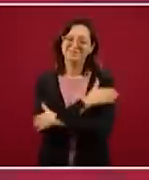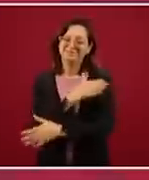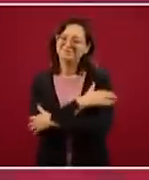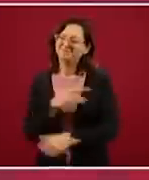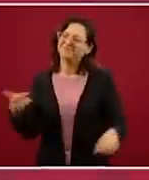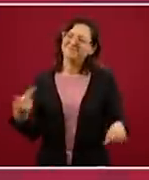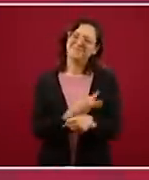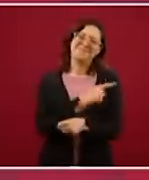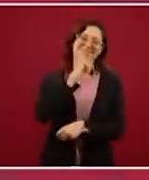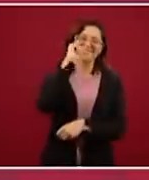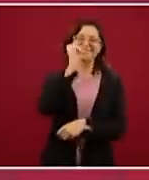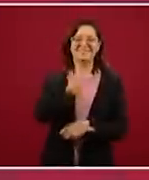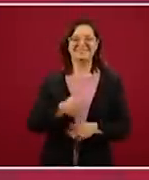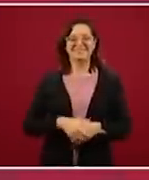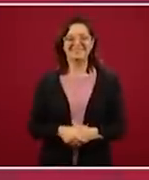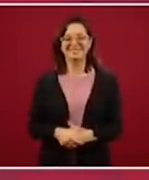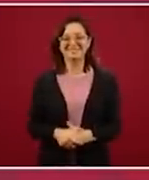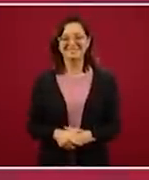y